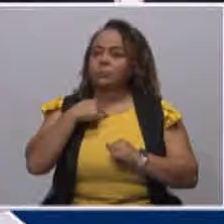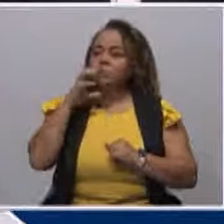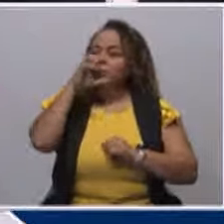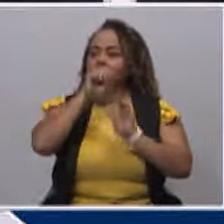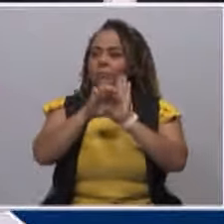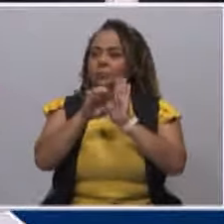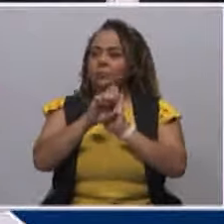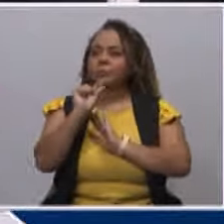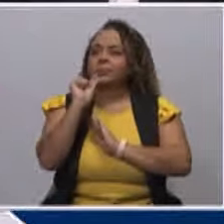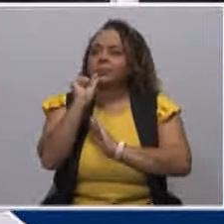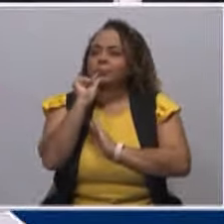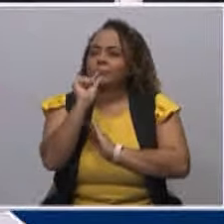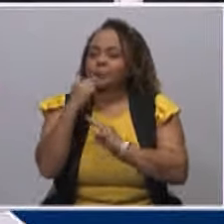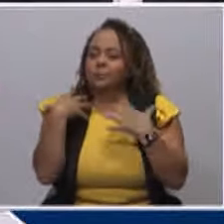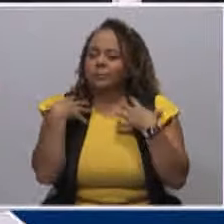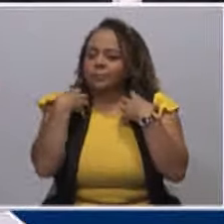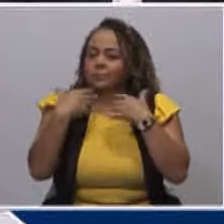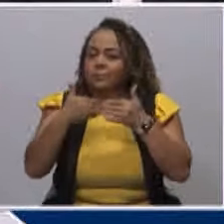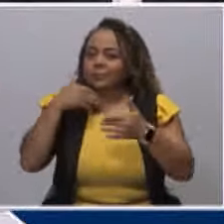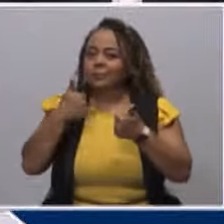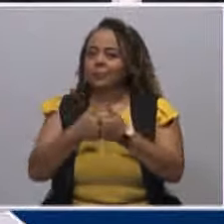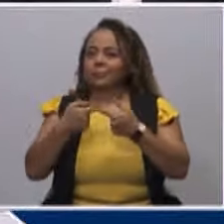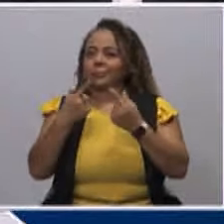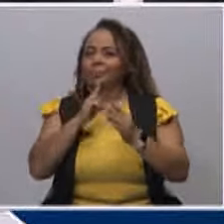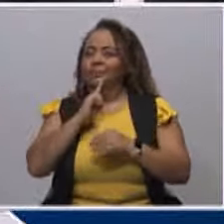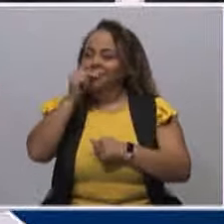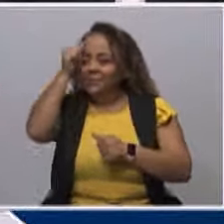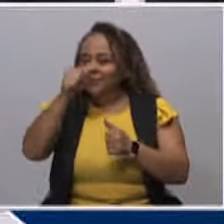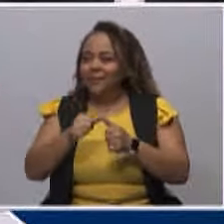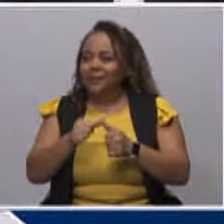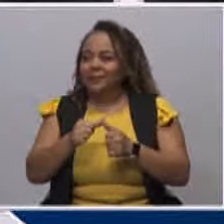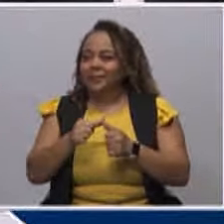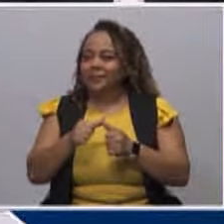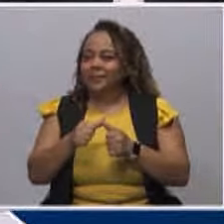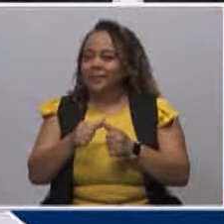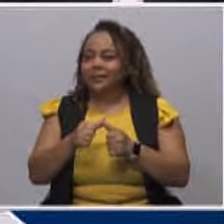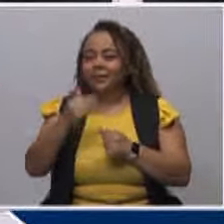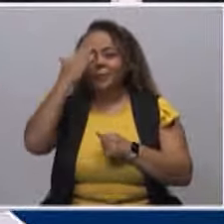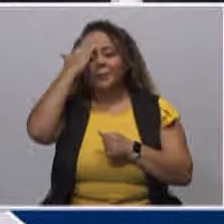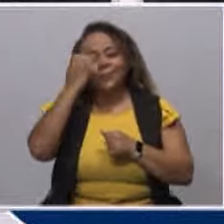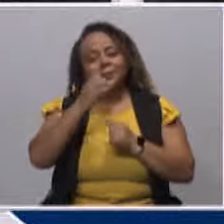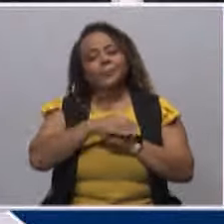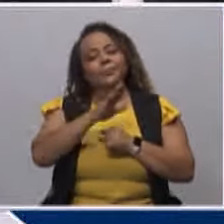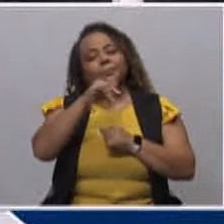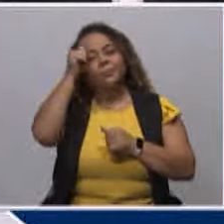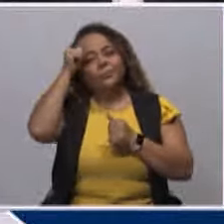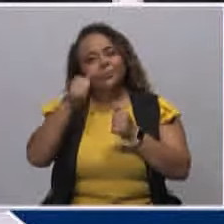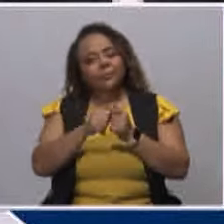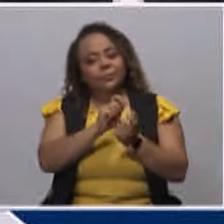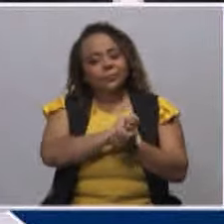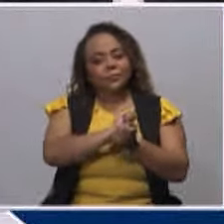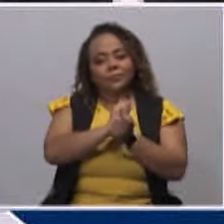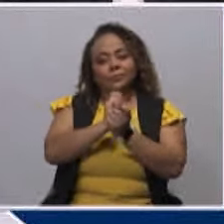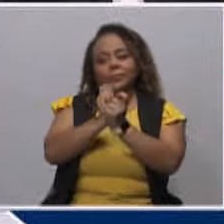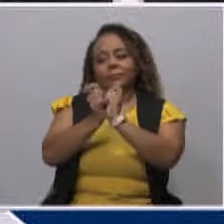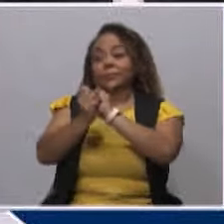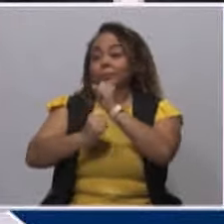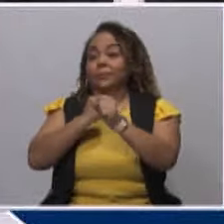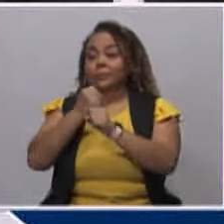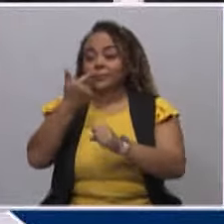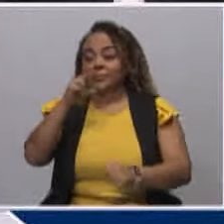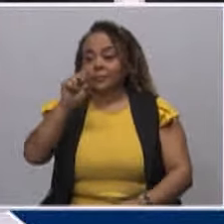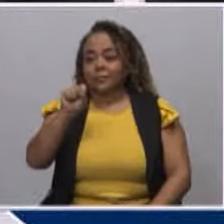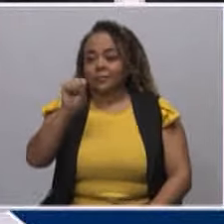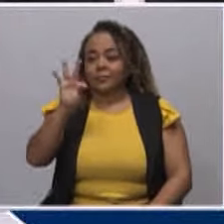por ejemplo un poquitito de tensión antes del partido contra Honduras se acuerdan porque eh Recuerden que en la transición de año Don Gustavo se va